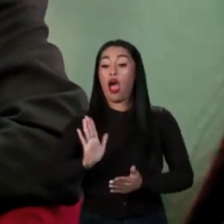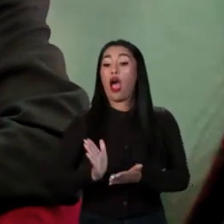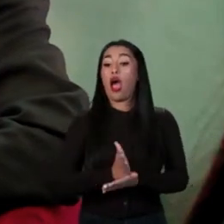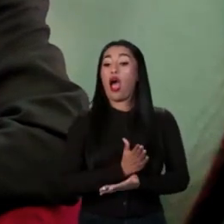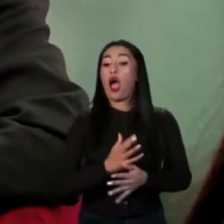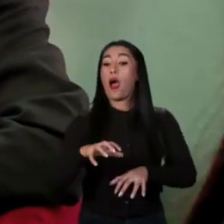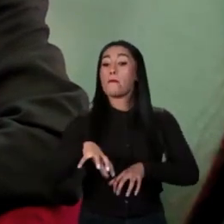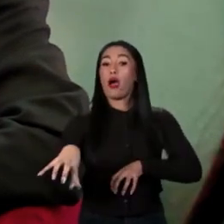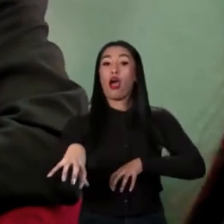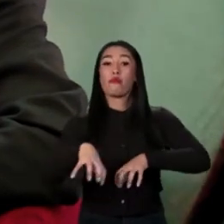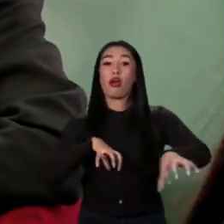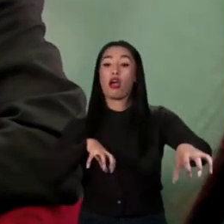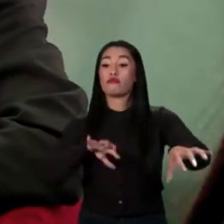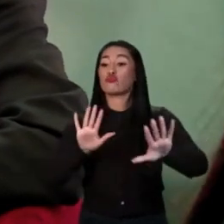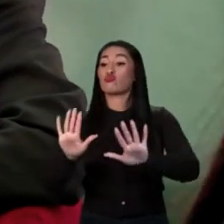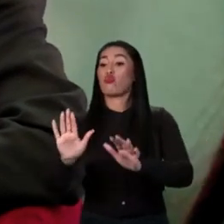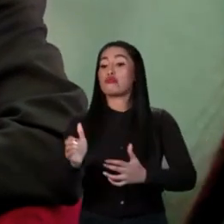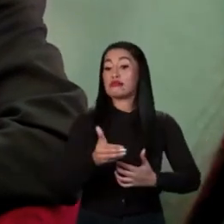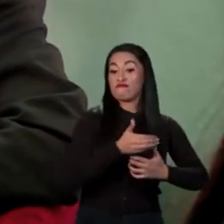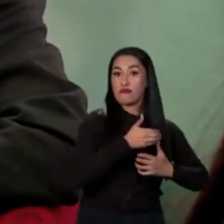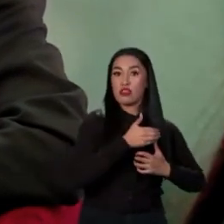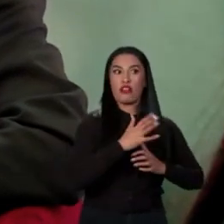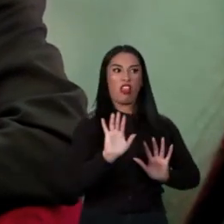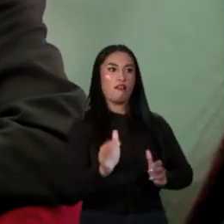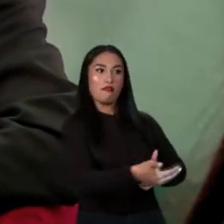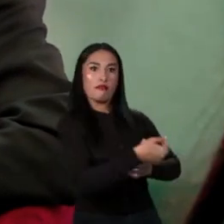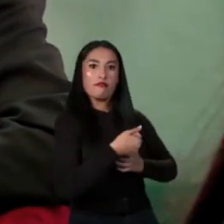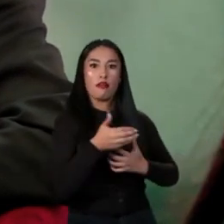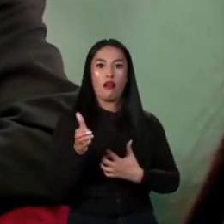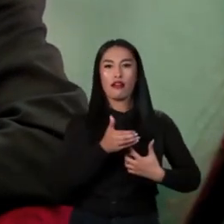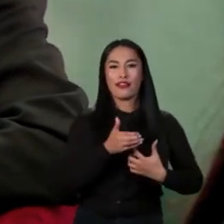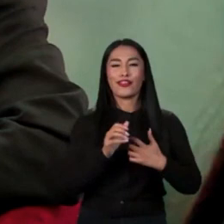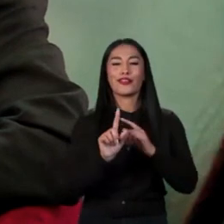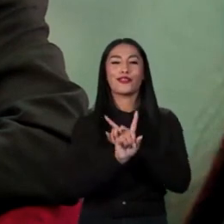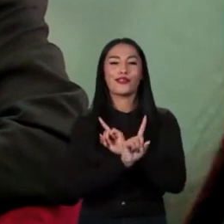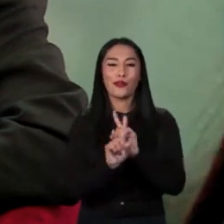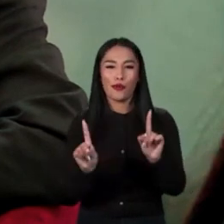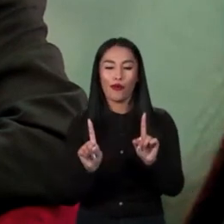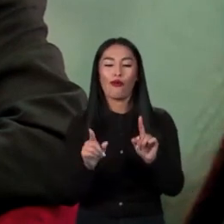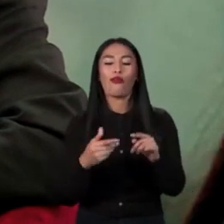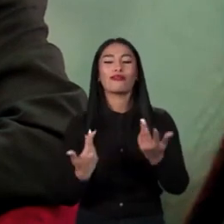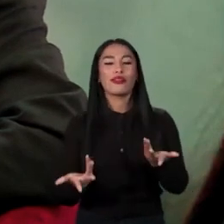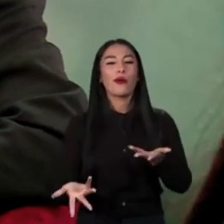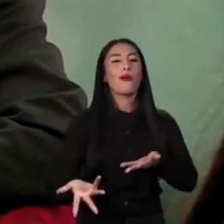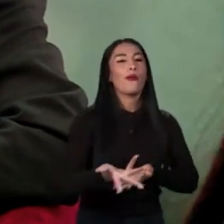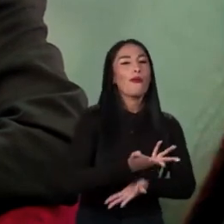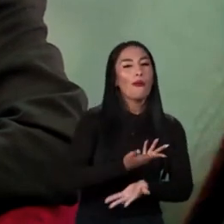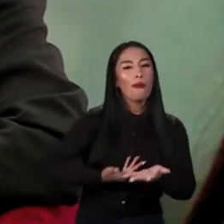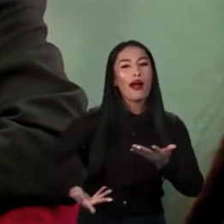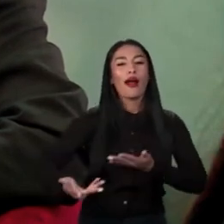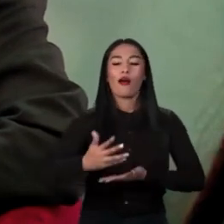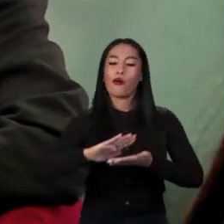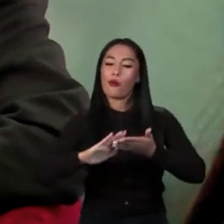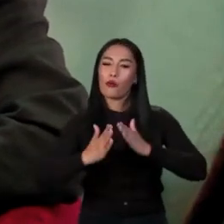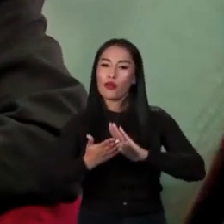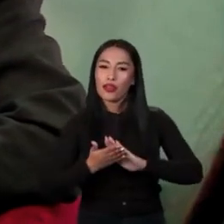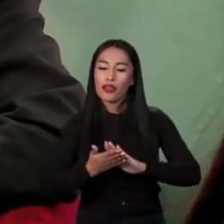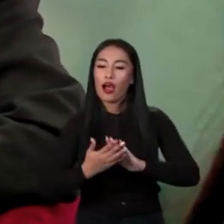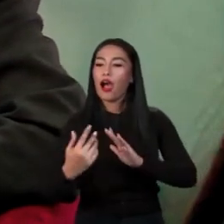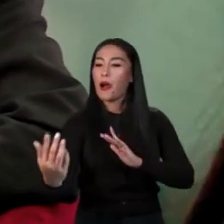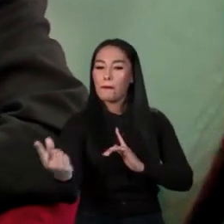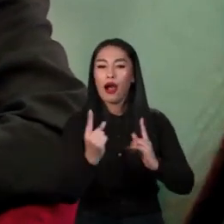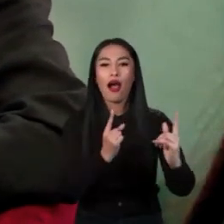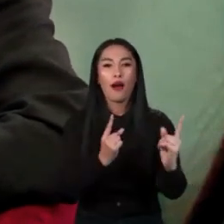dentro de las instituciones, ni entre las instituciones de educación superior. Y por lo tanto, así como me refería a Diálogos del Futuro como